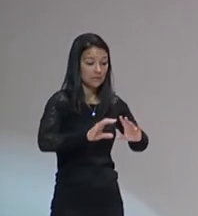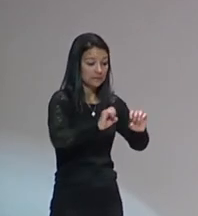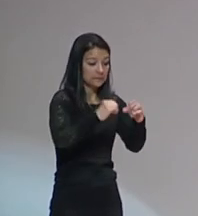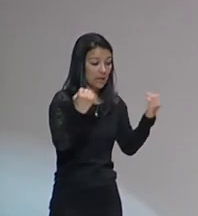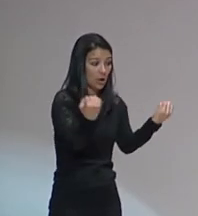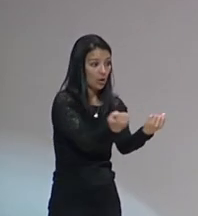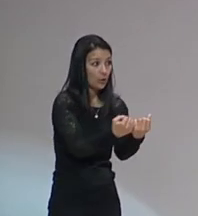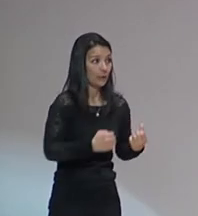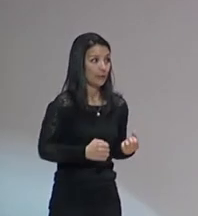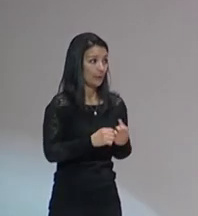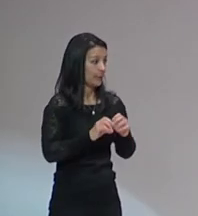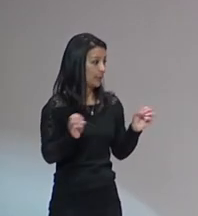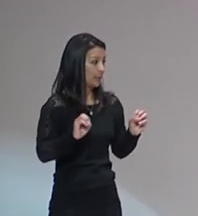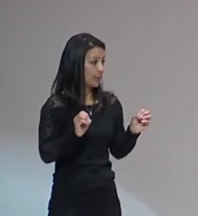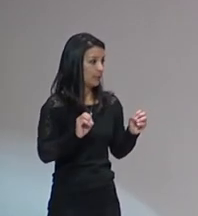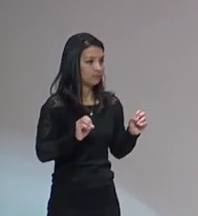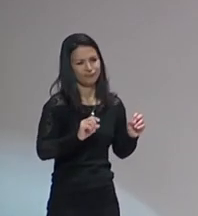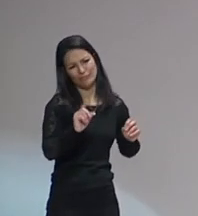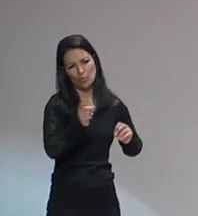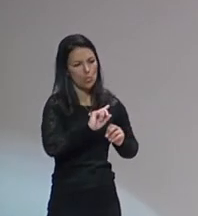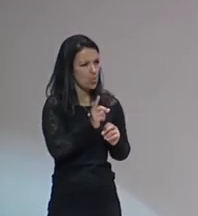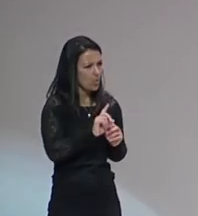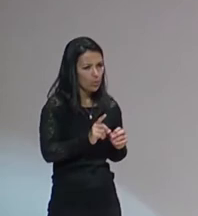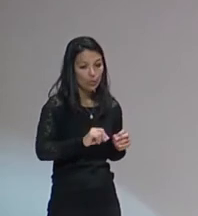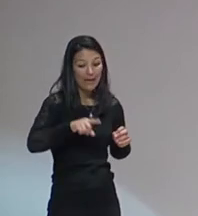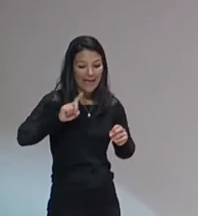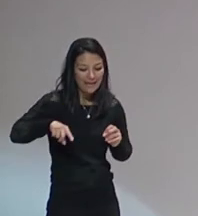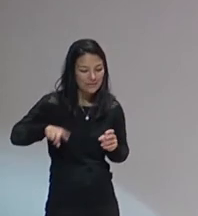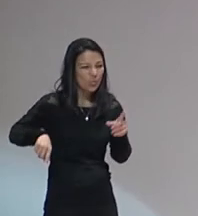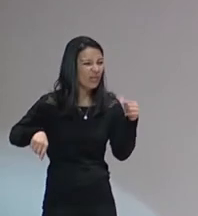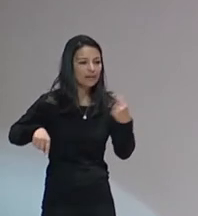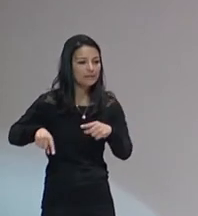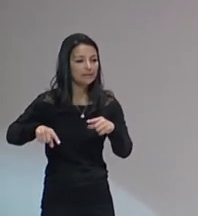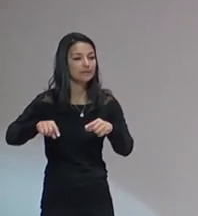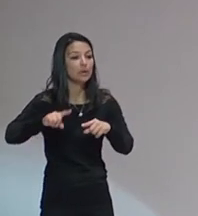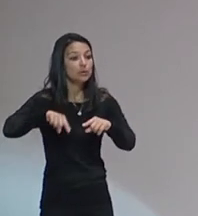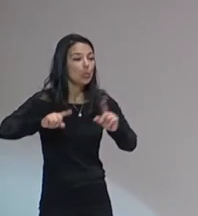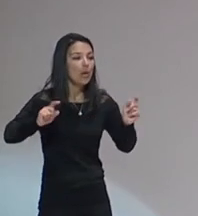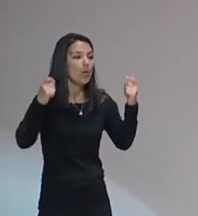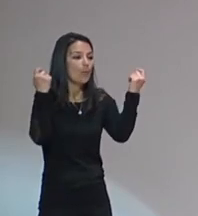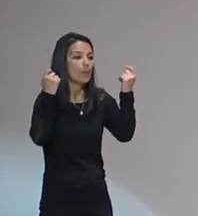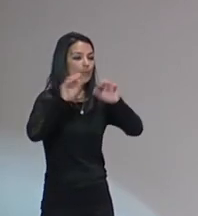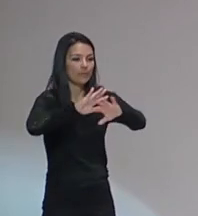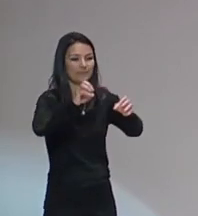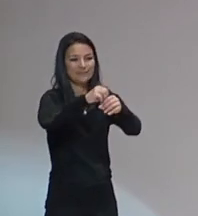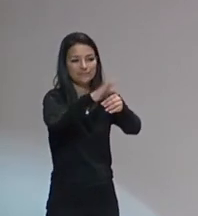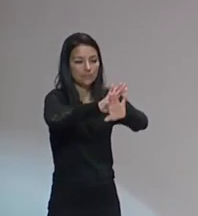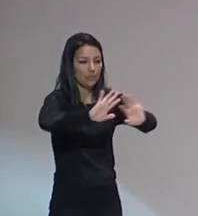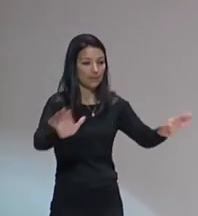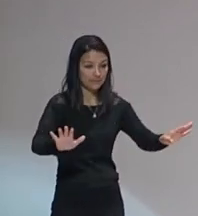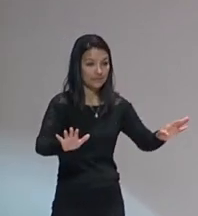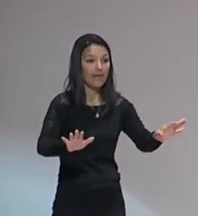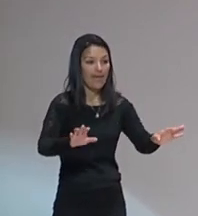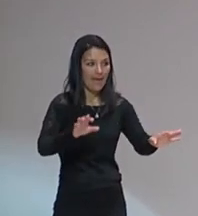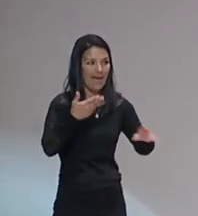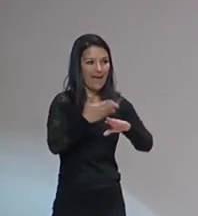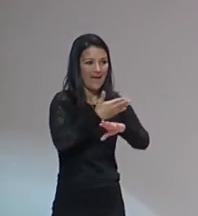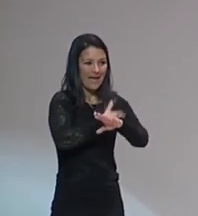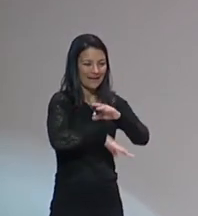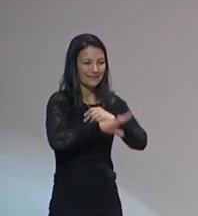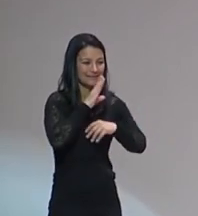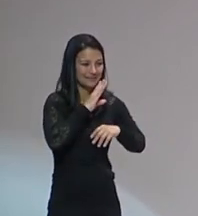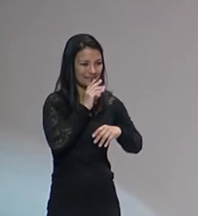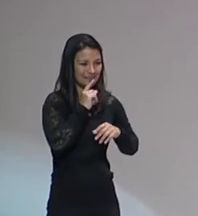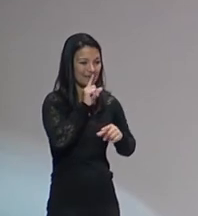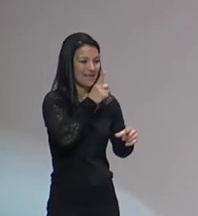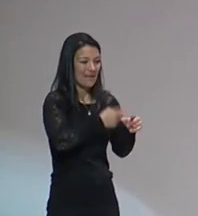salones. La escuela es la esfera pública. Así como los griegos crearon ese escenario donde